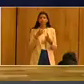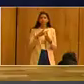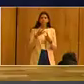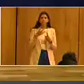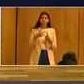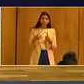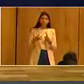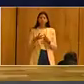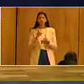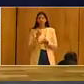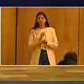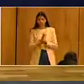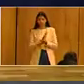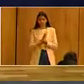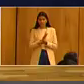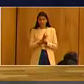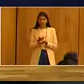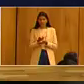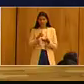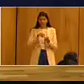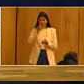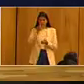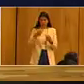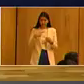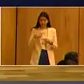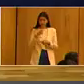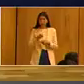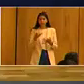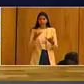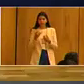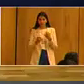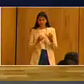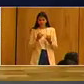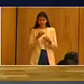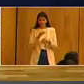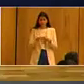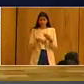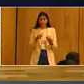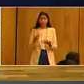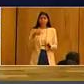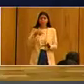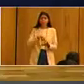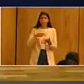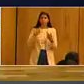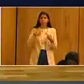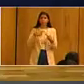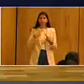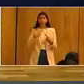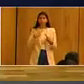orientación sexual e identidad de género. Vamos a hacer un juego. Os vais a levantar aquellas personas que creáis que